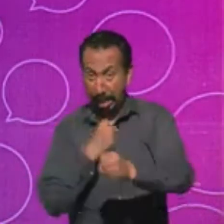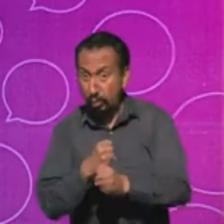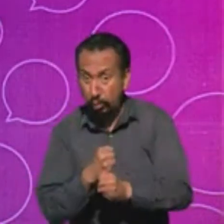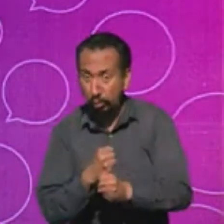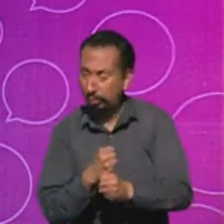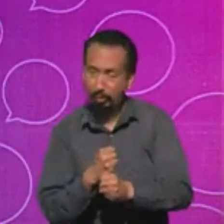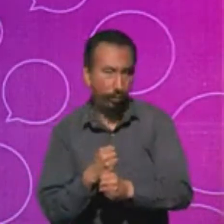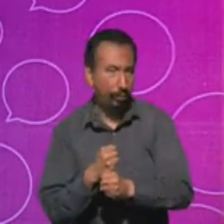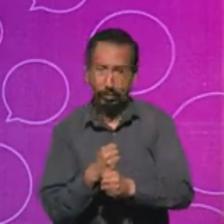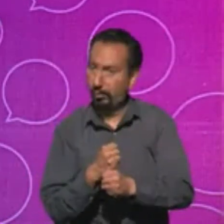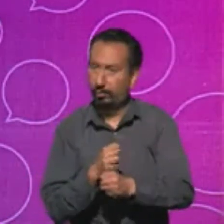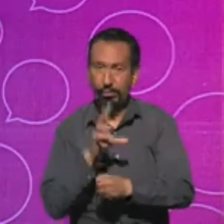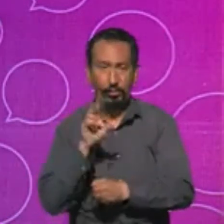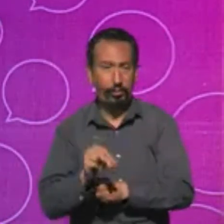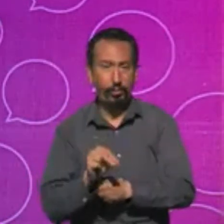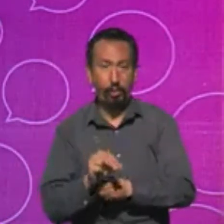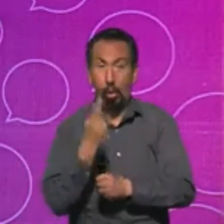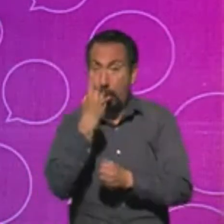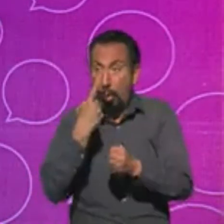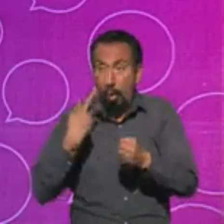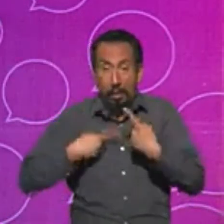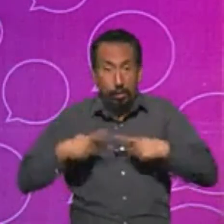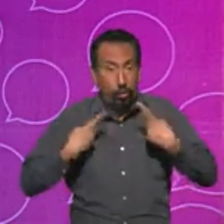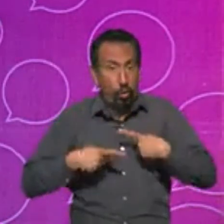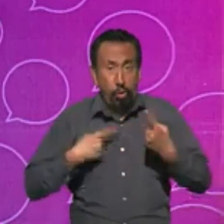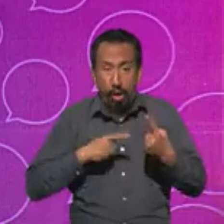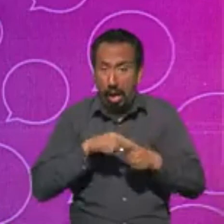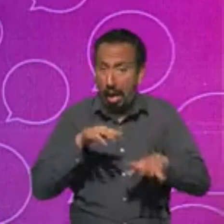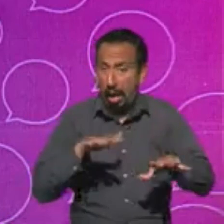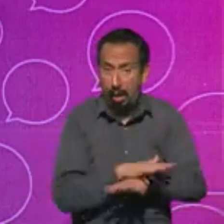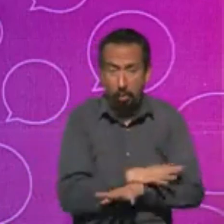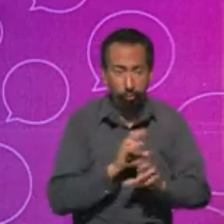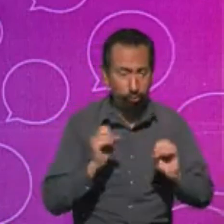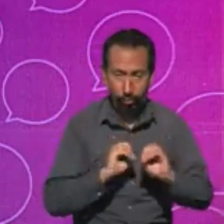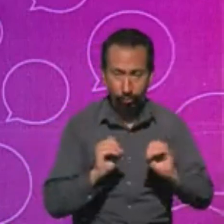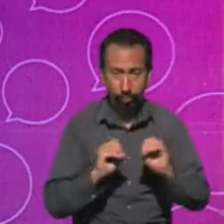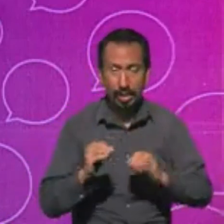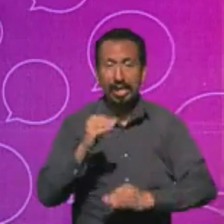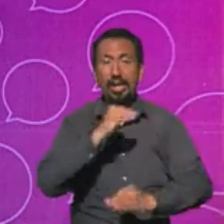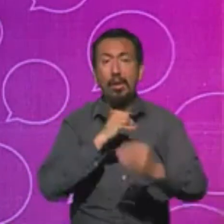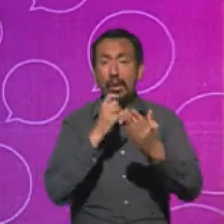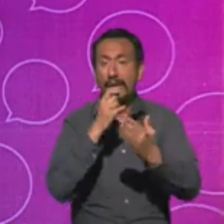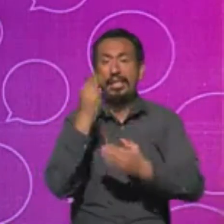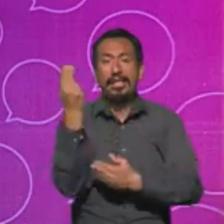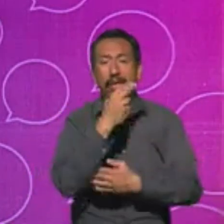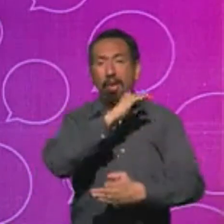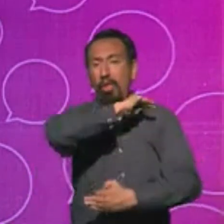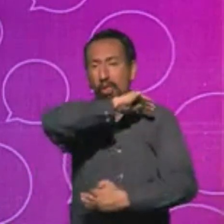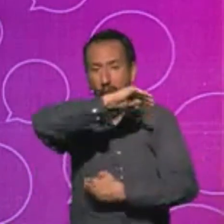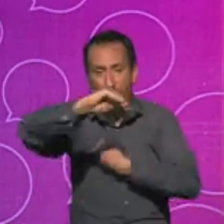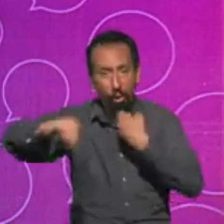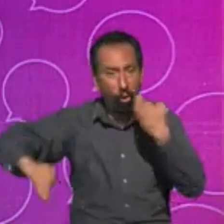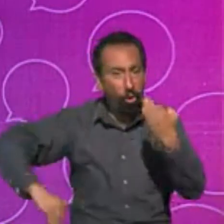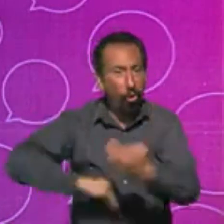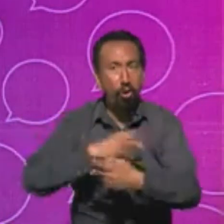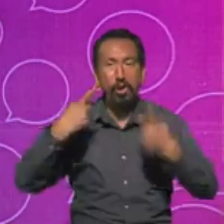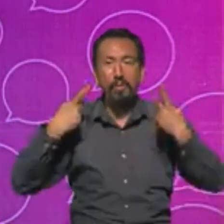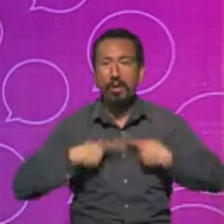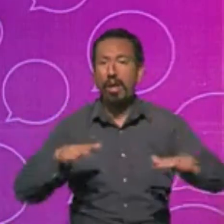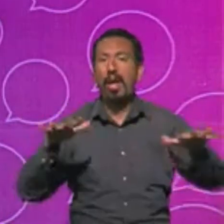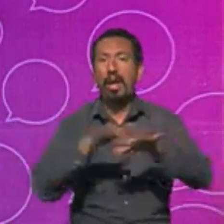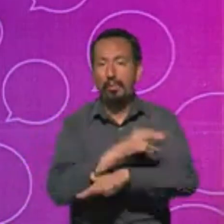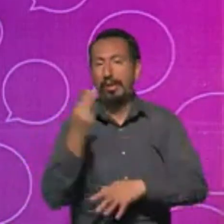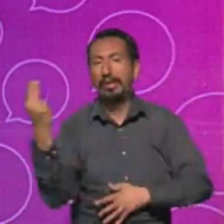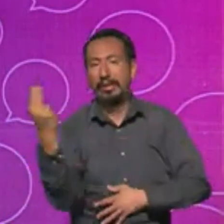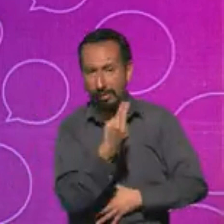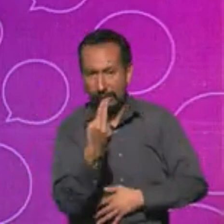persona o un partido el cambio lo tenemos que hacer todos y es por eso que yo lo he dicho muchas veces yo estoy dispuesto